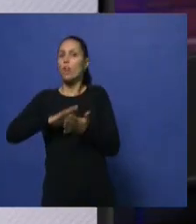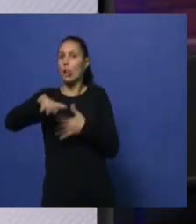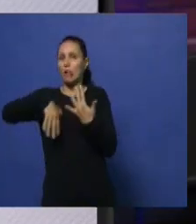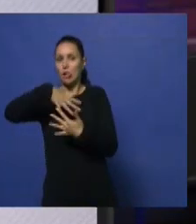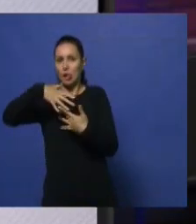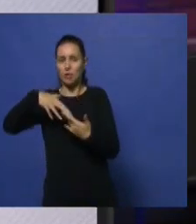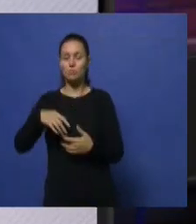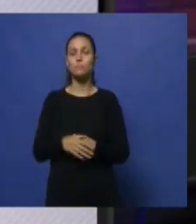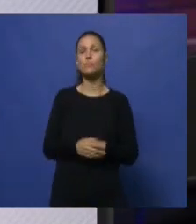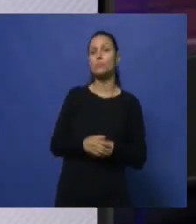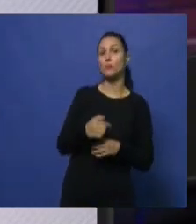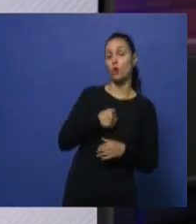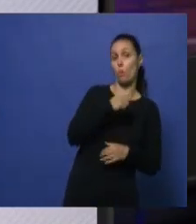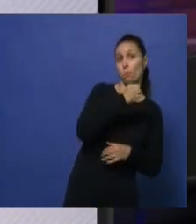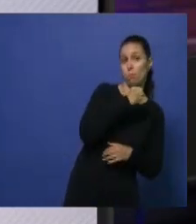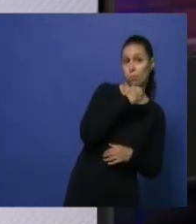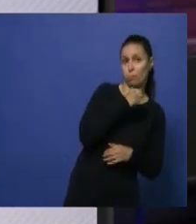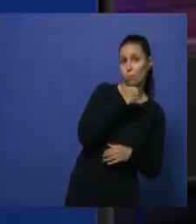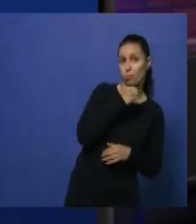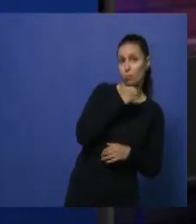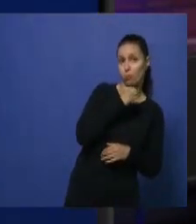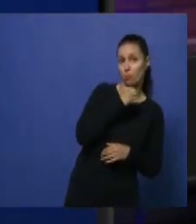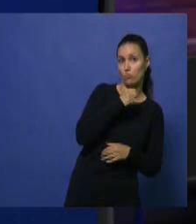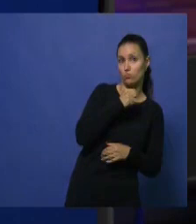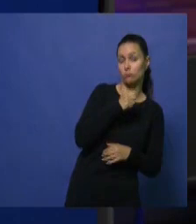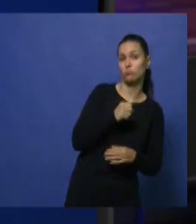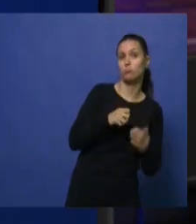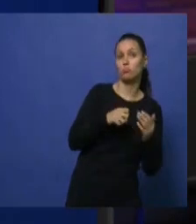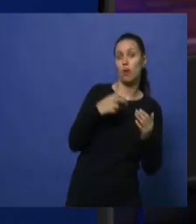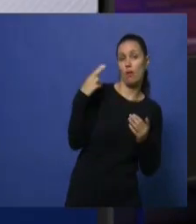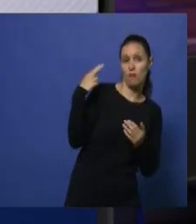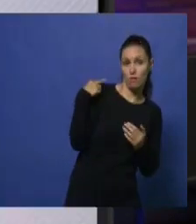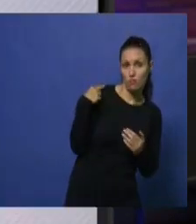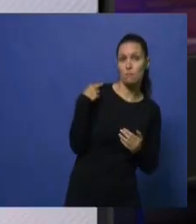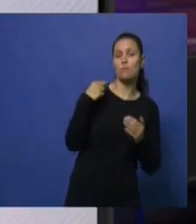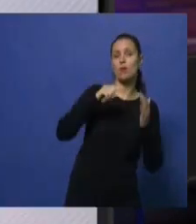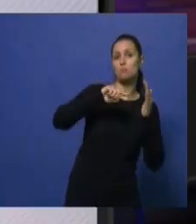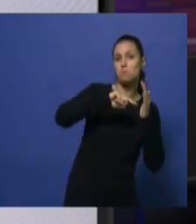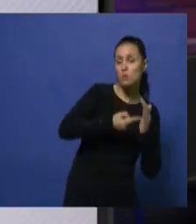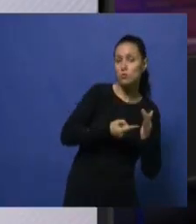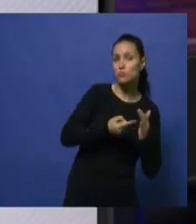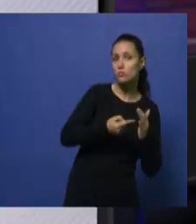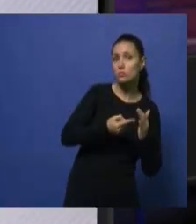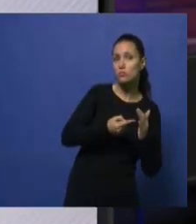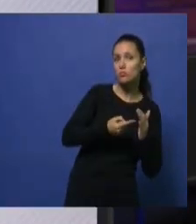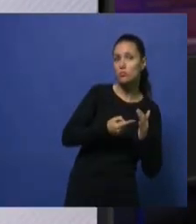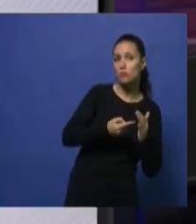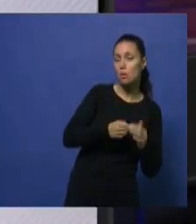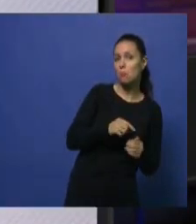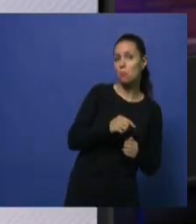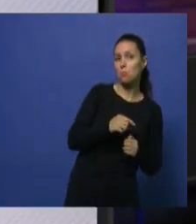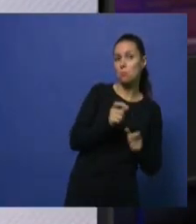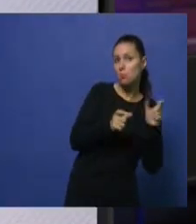la conferencia de prensa por el jefe de la ciudad de buenos aires y vi la conferencia de prensa del presidente en ningún momento la gente de seguridad